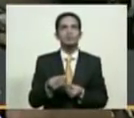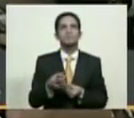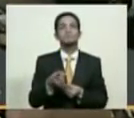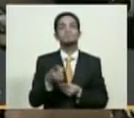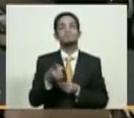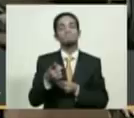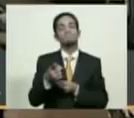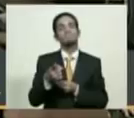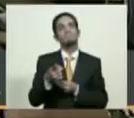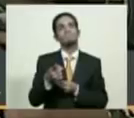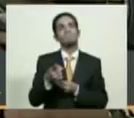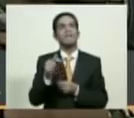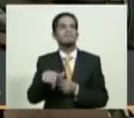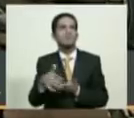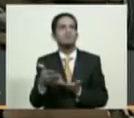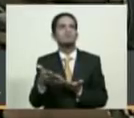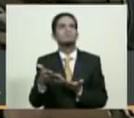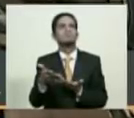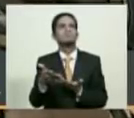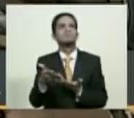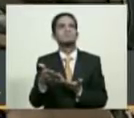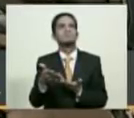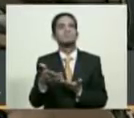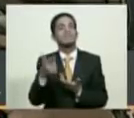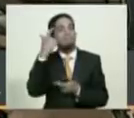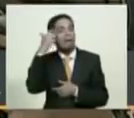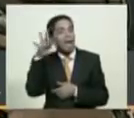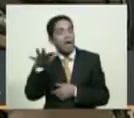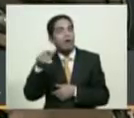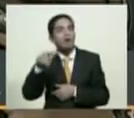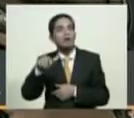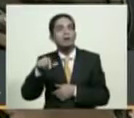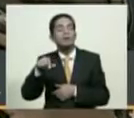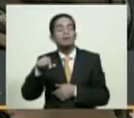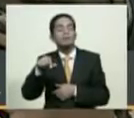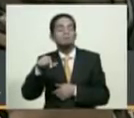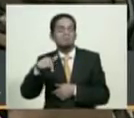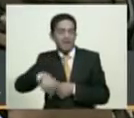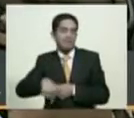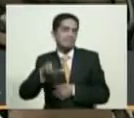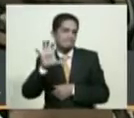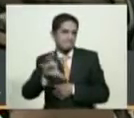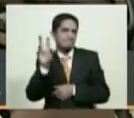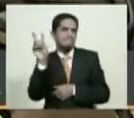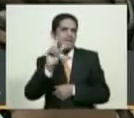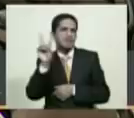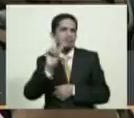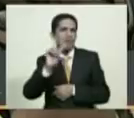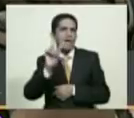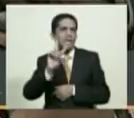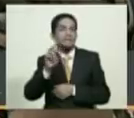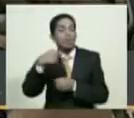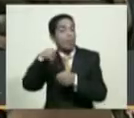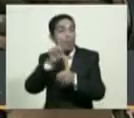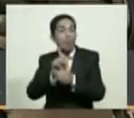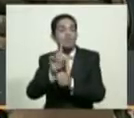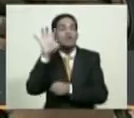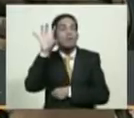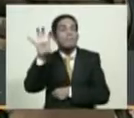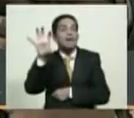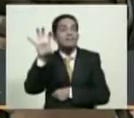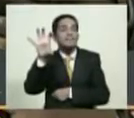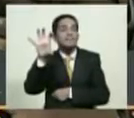caso, en nuestro caso, un esquema único, pues creo que hemos sido uno de los pocos países, y me atrevo a decir que el único país del mundo donde ni